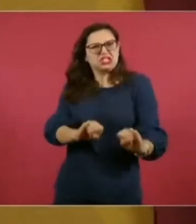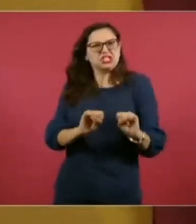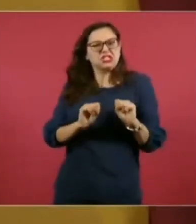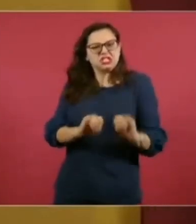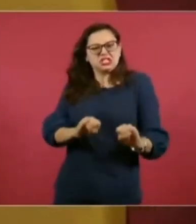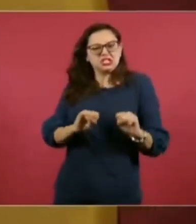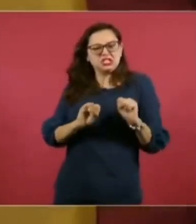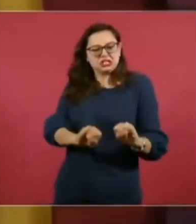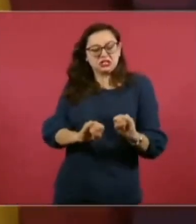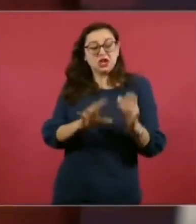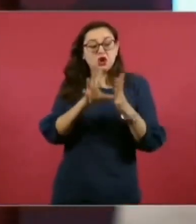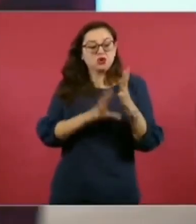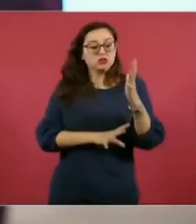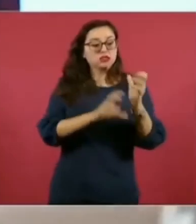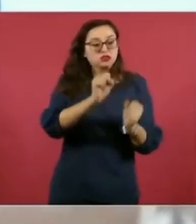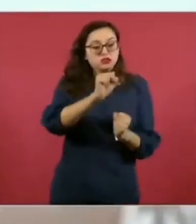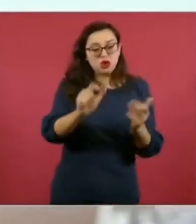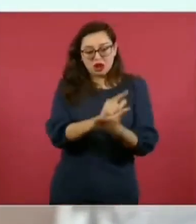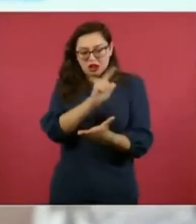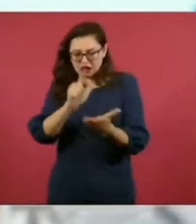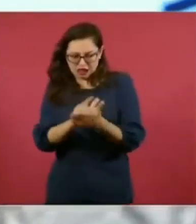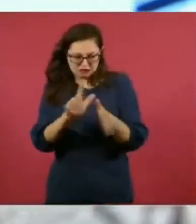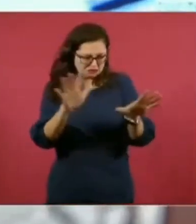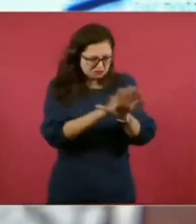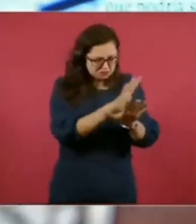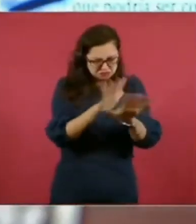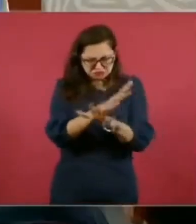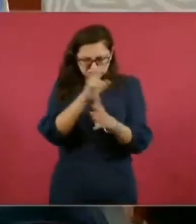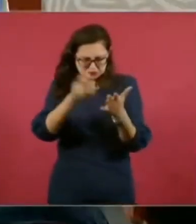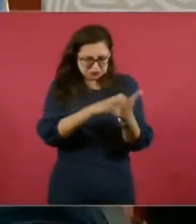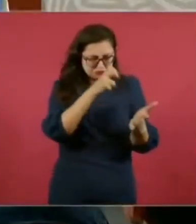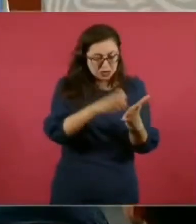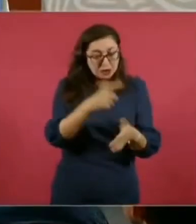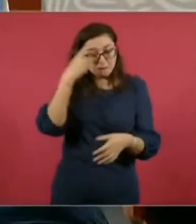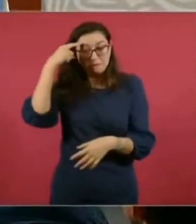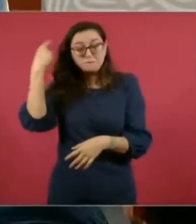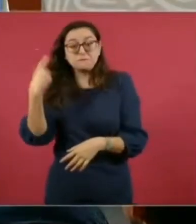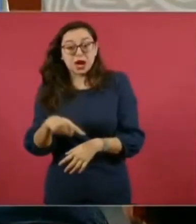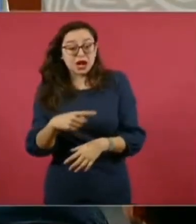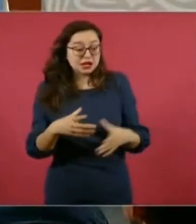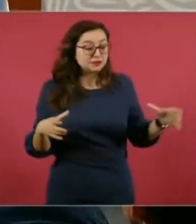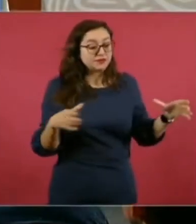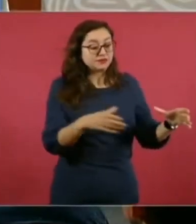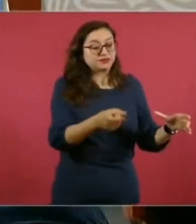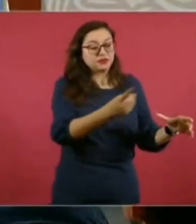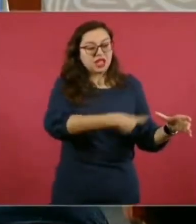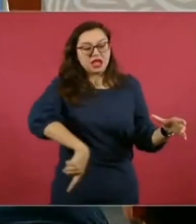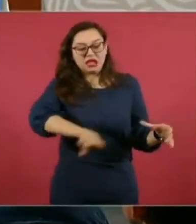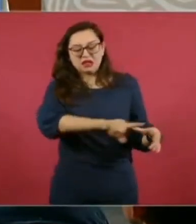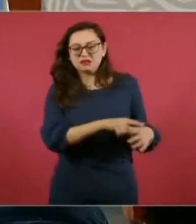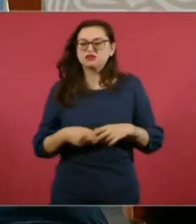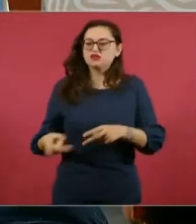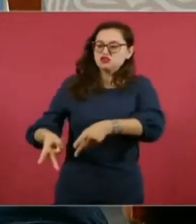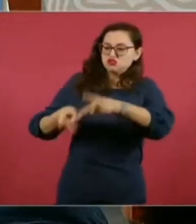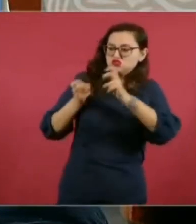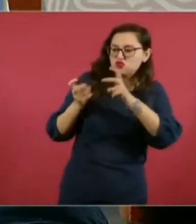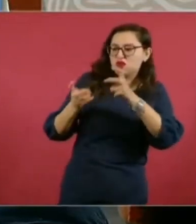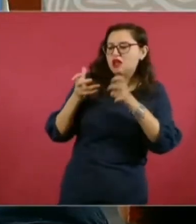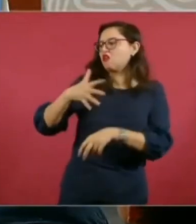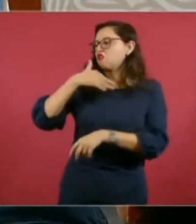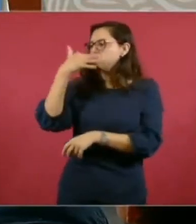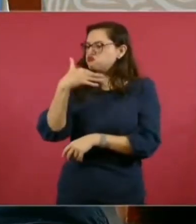y al marco jurídico para legalizar el influyentismo, las injusticias y la